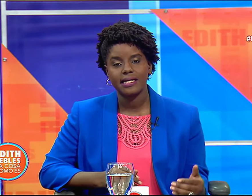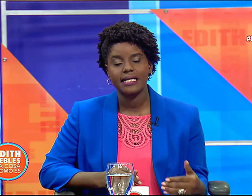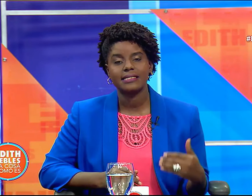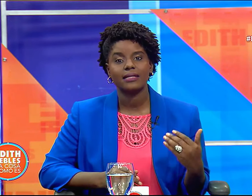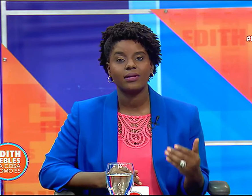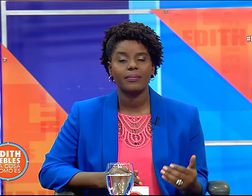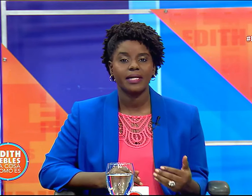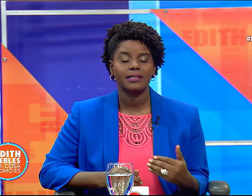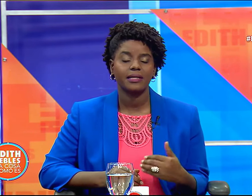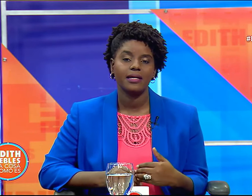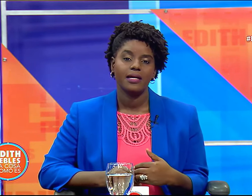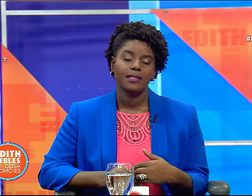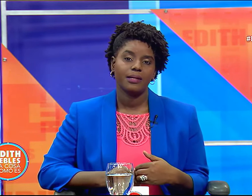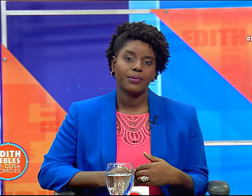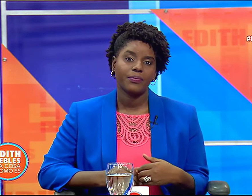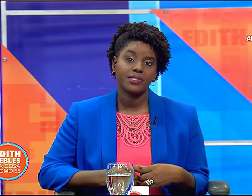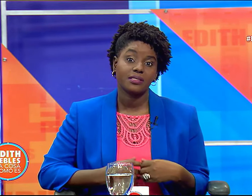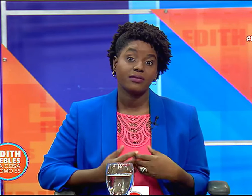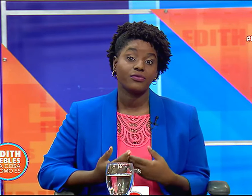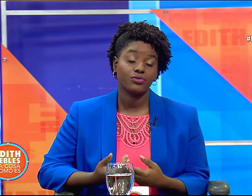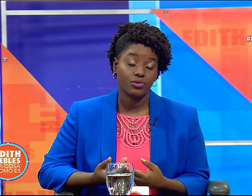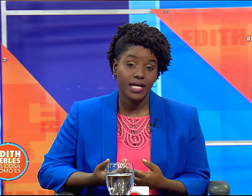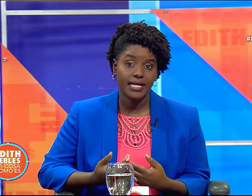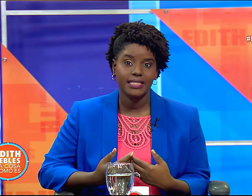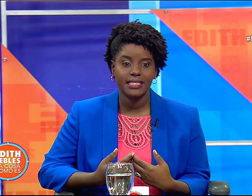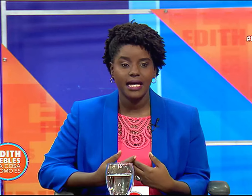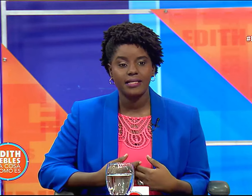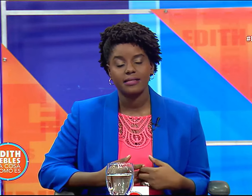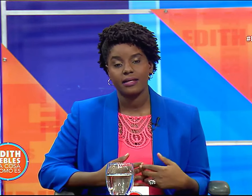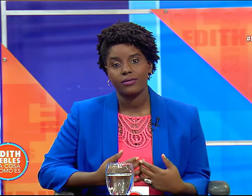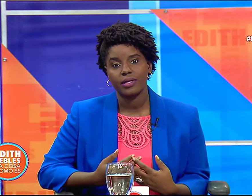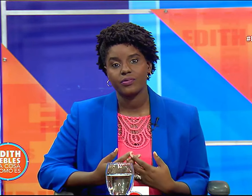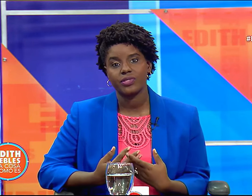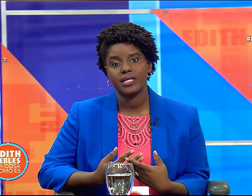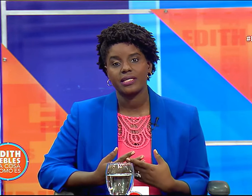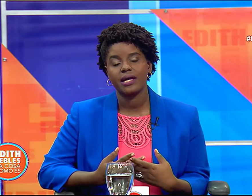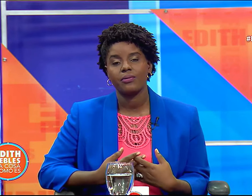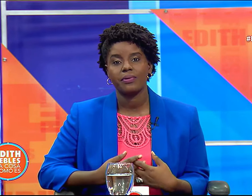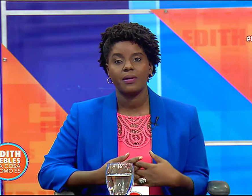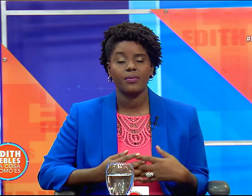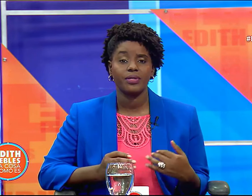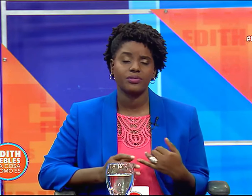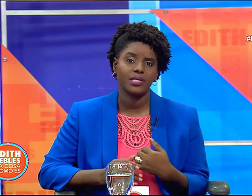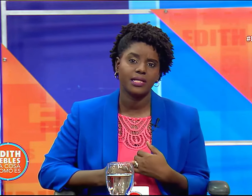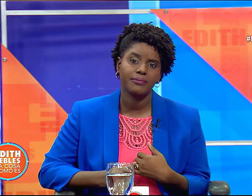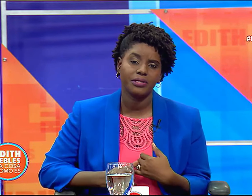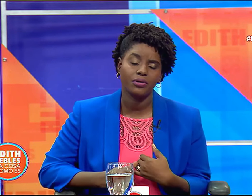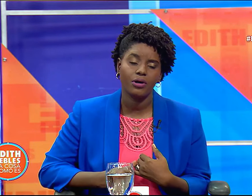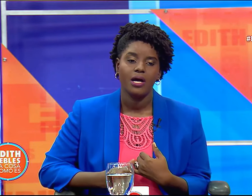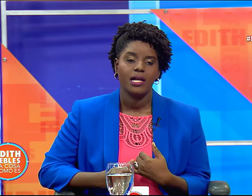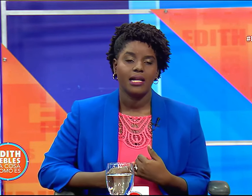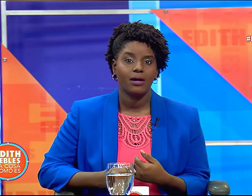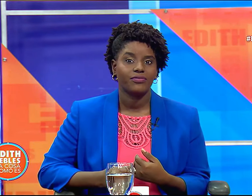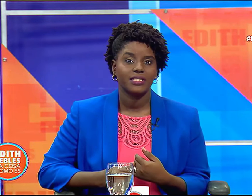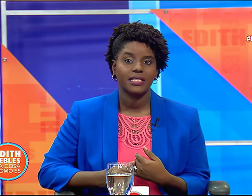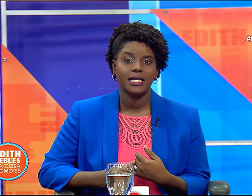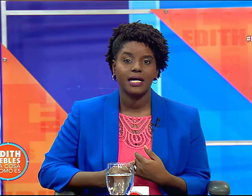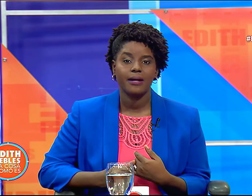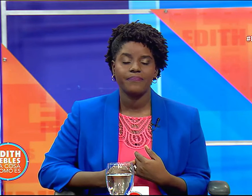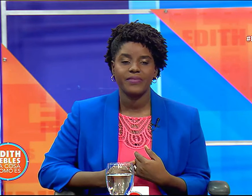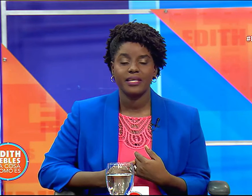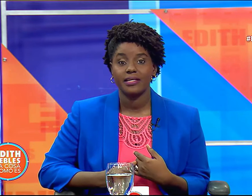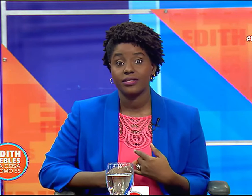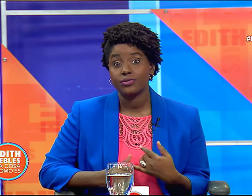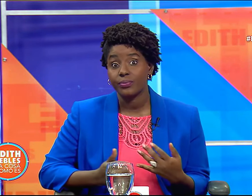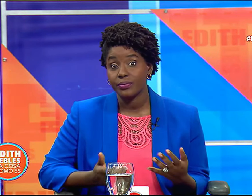estarse analizando la parte de propuestas de fusionar entidades, recordemos que ya en un primer momento se eliminó la